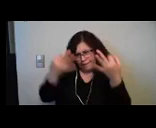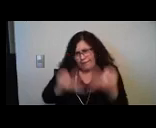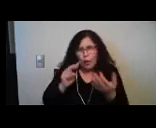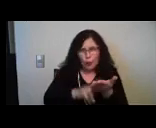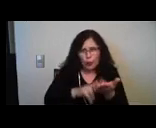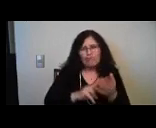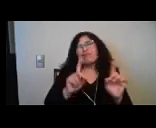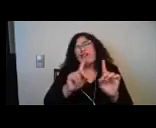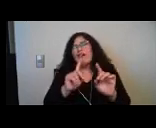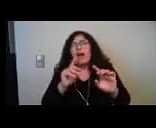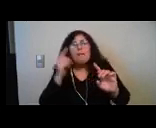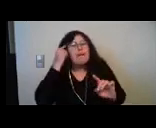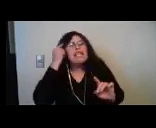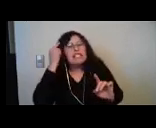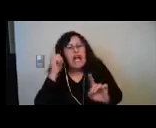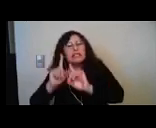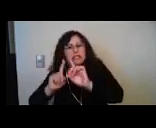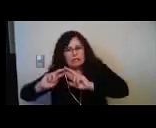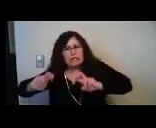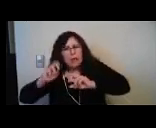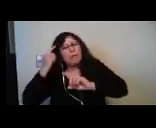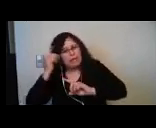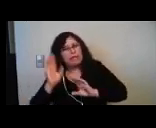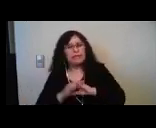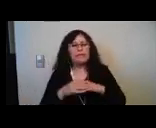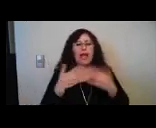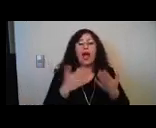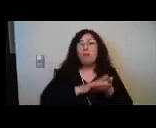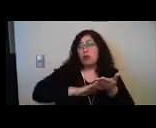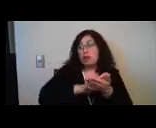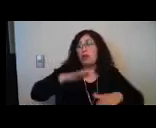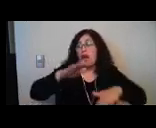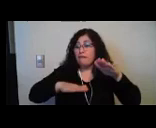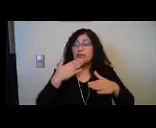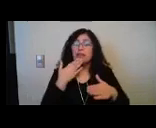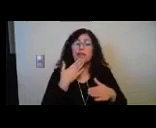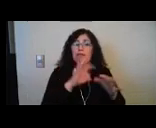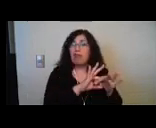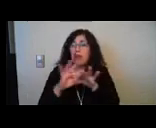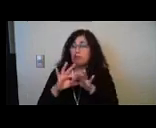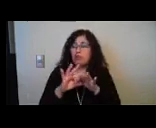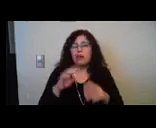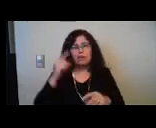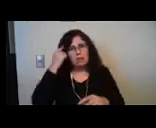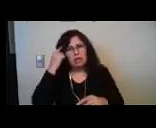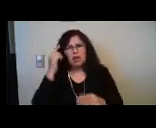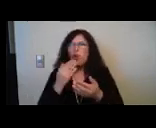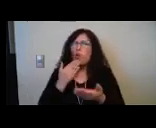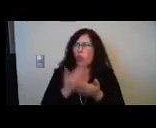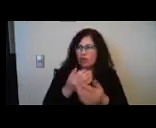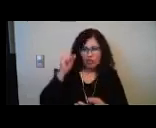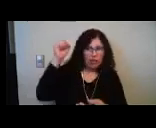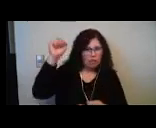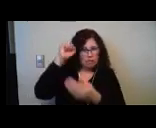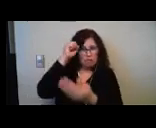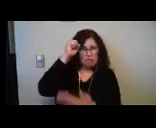enfermedad, ¿ya? En algunos casos se han asociado a la exposición de algunos traumatismos encefalocranianos,